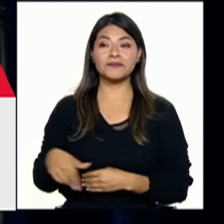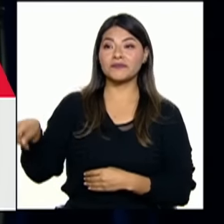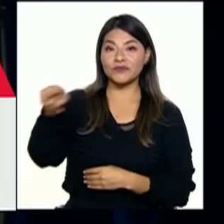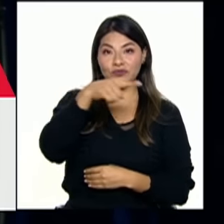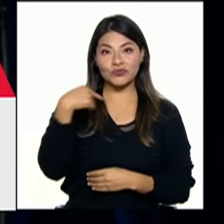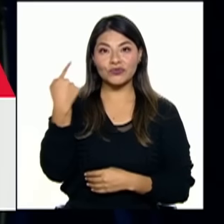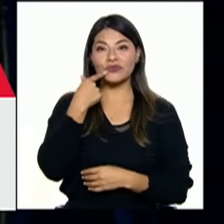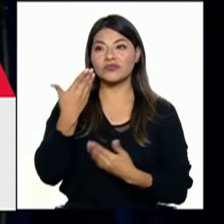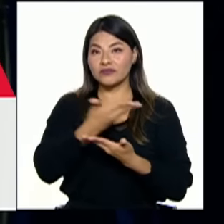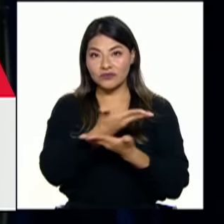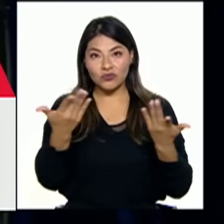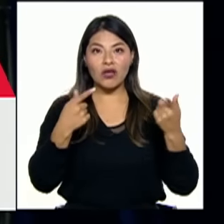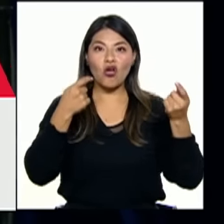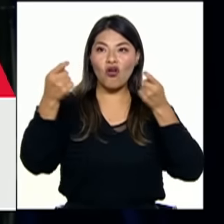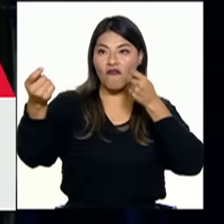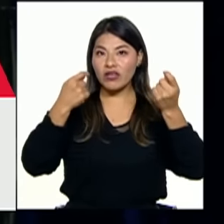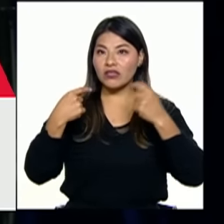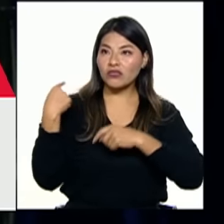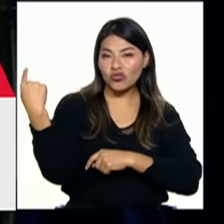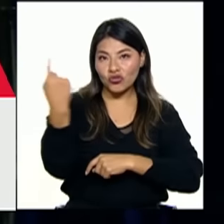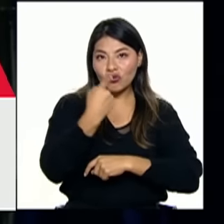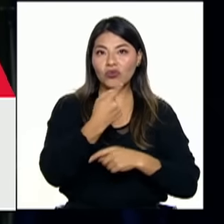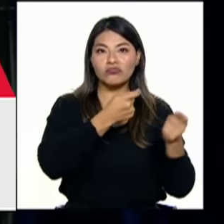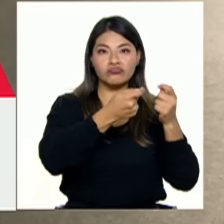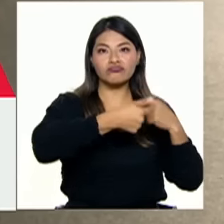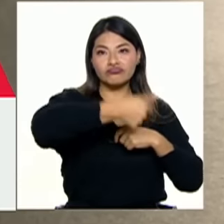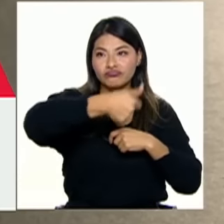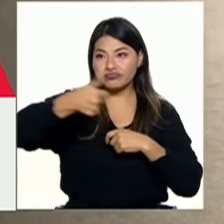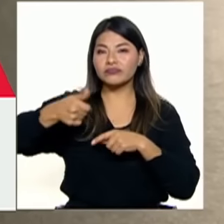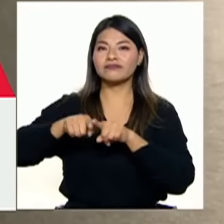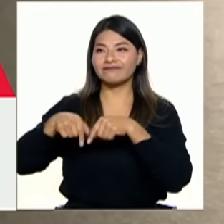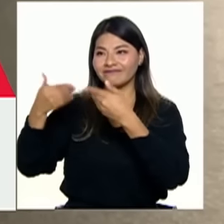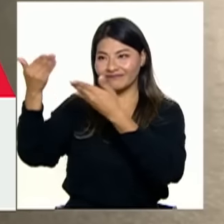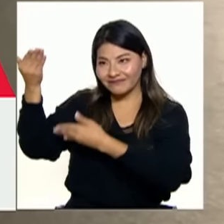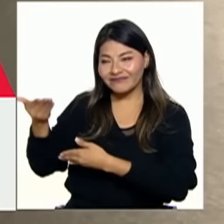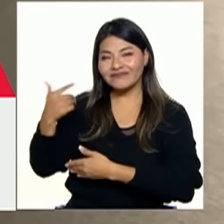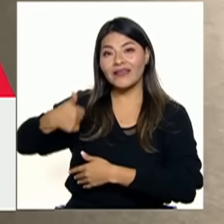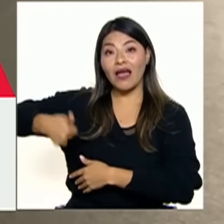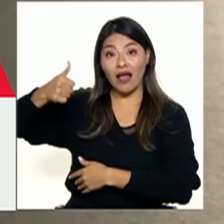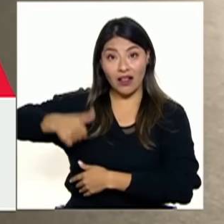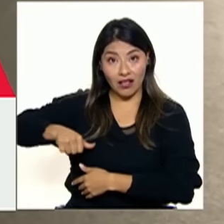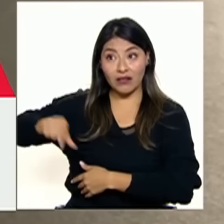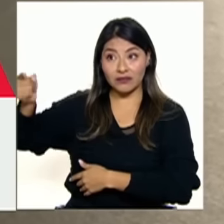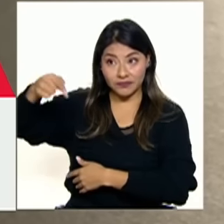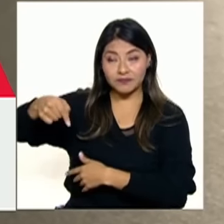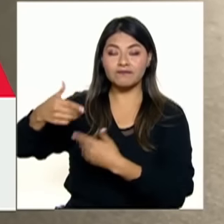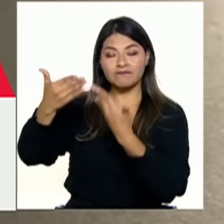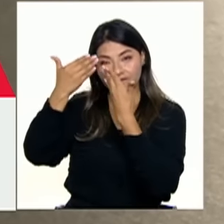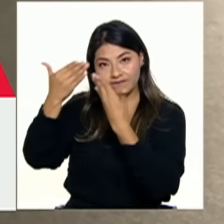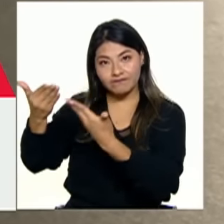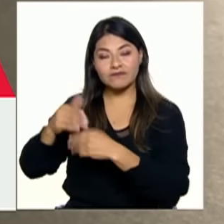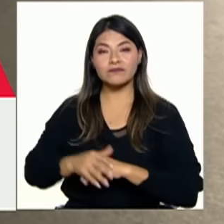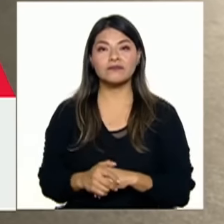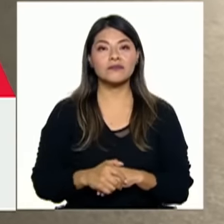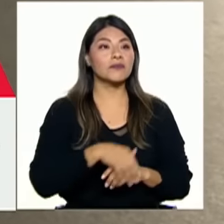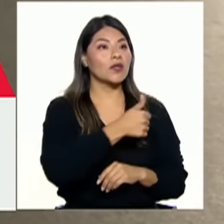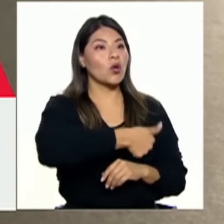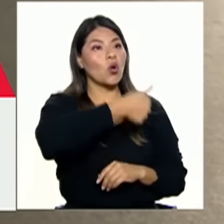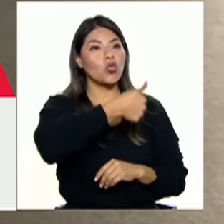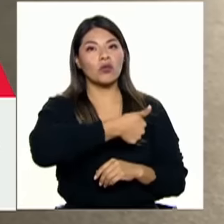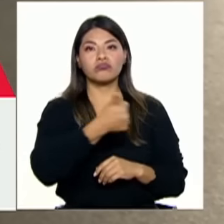señoras y señores gobernadores regionales, alcaldes municipales, autoridades, ediles